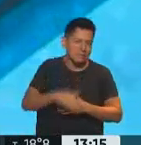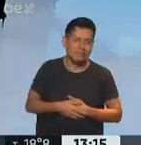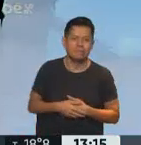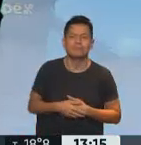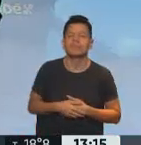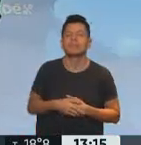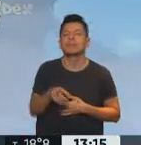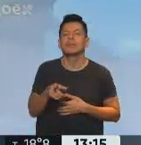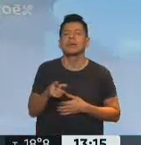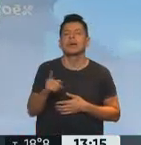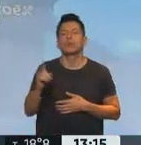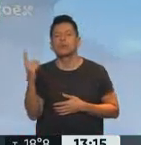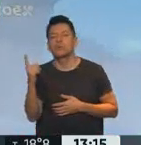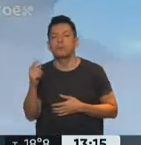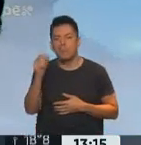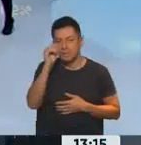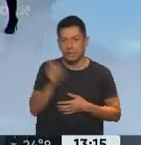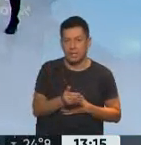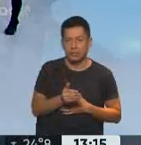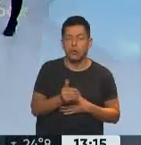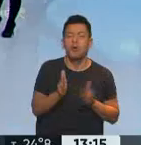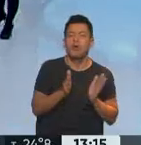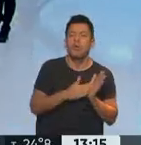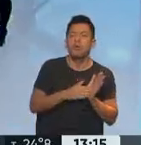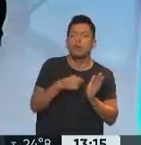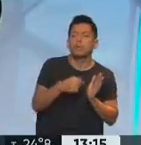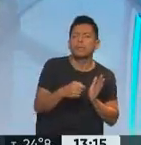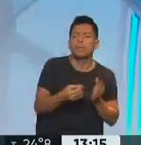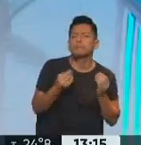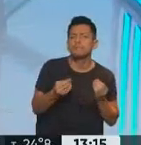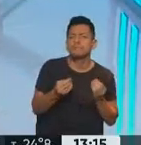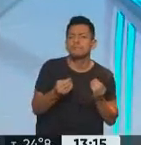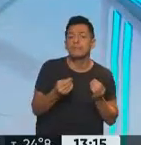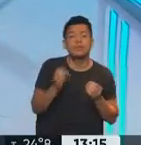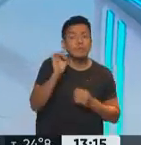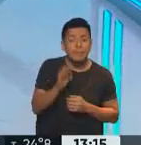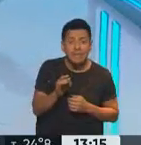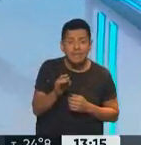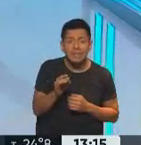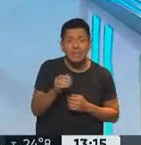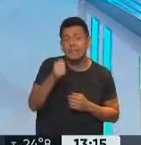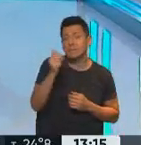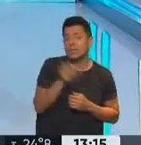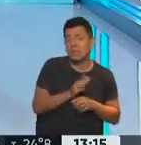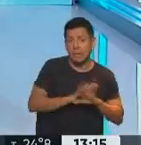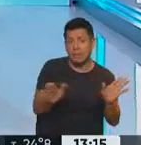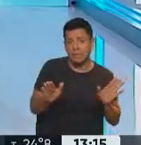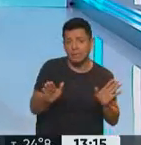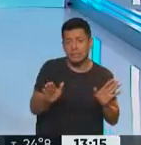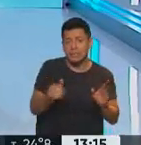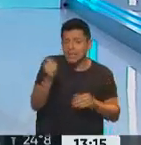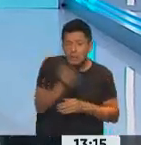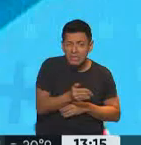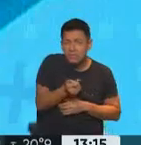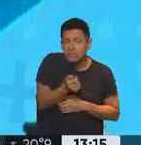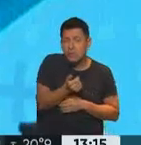autónomos 20 por ciento los buenos el monotributo los monotributistas solamente llegan a tener esta cantidad de años en un 6 por ciento muy